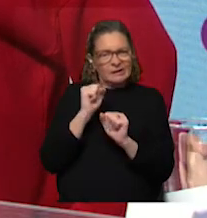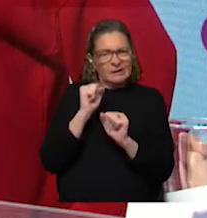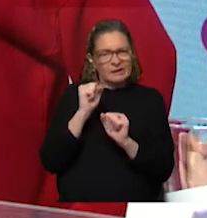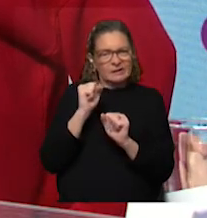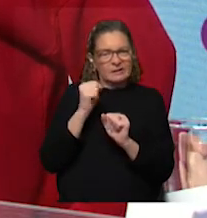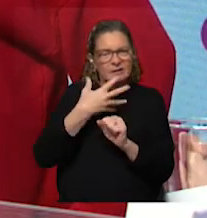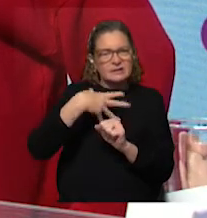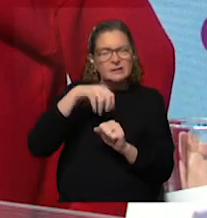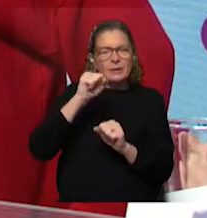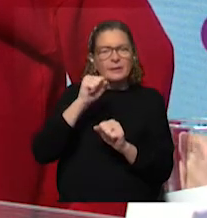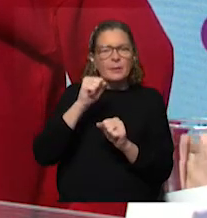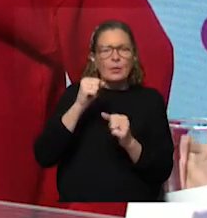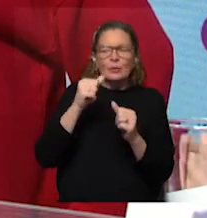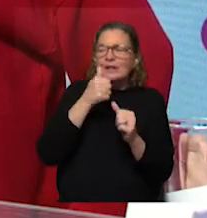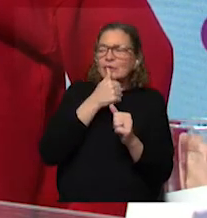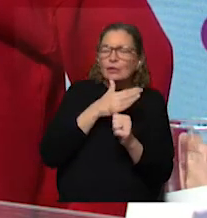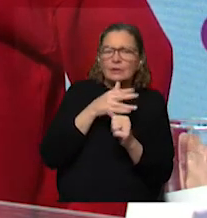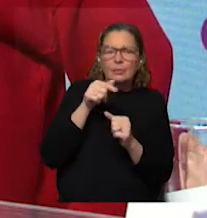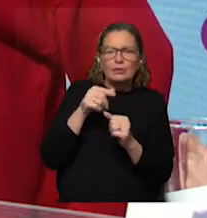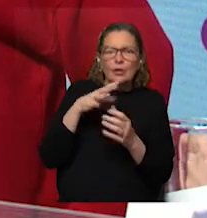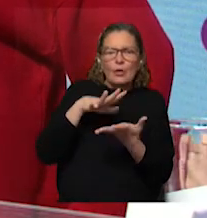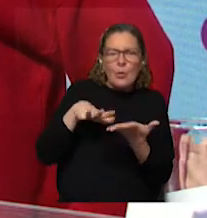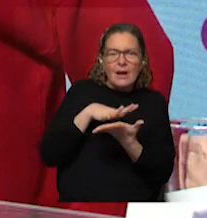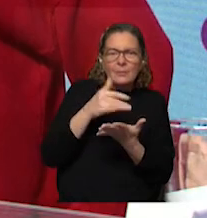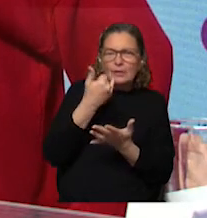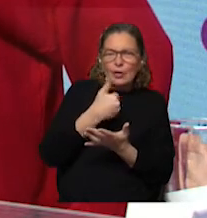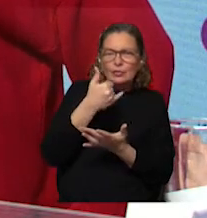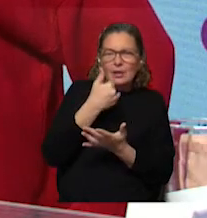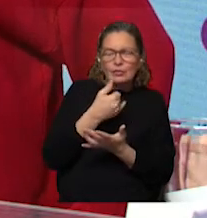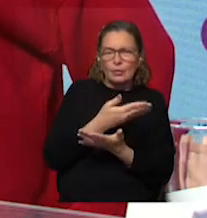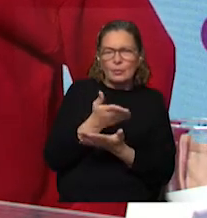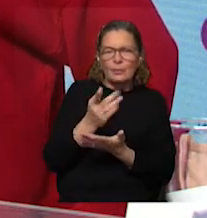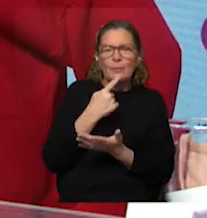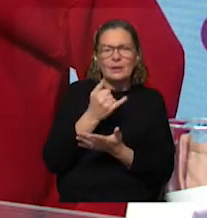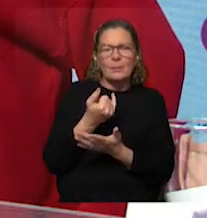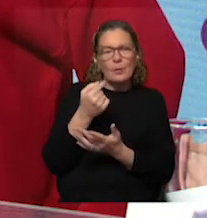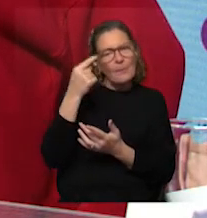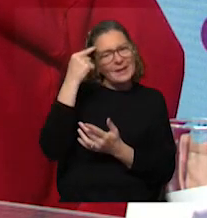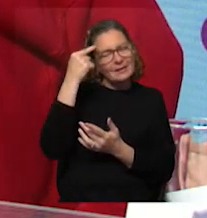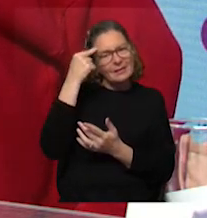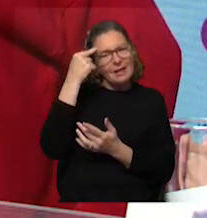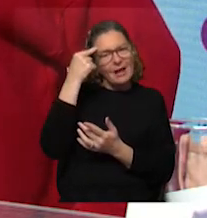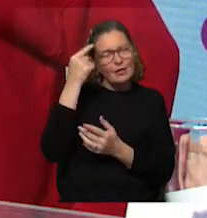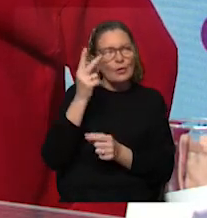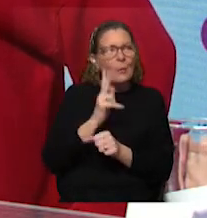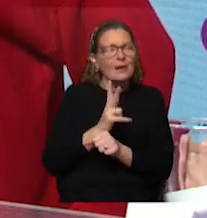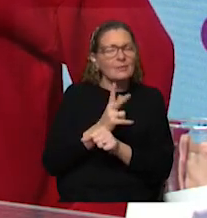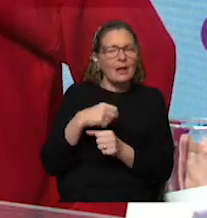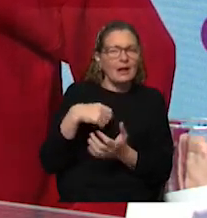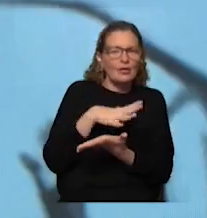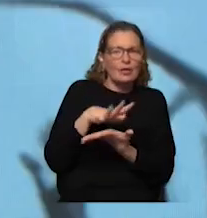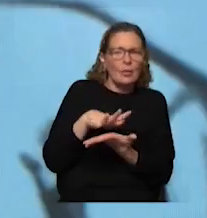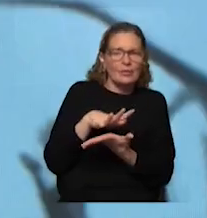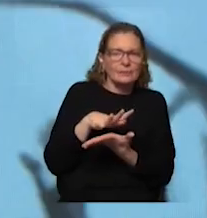llevar una crónica por estos lugares que nos estás contando vos viste como de pensar desde humanizar la situación